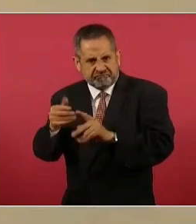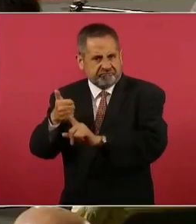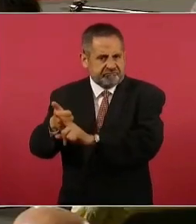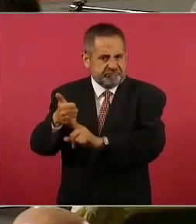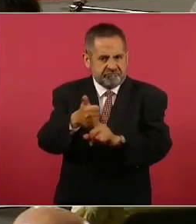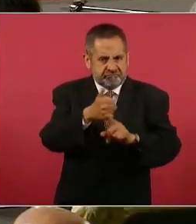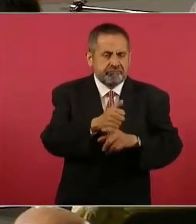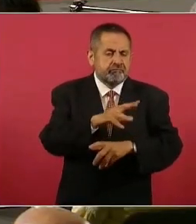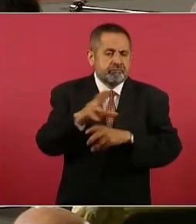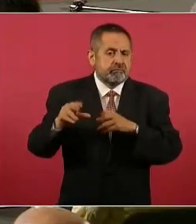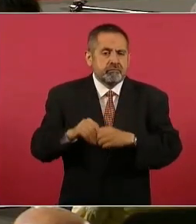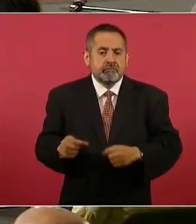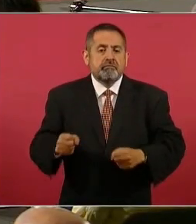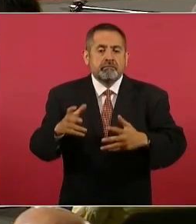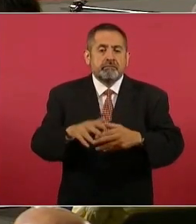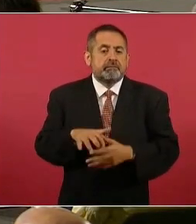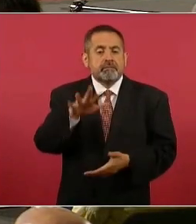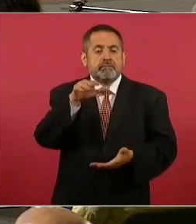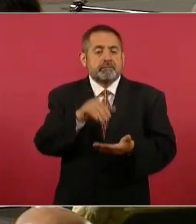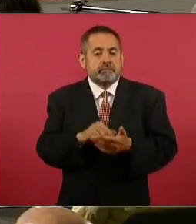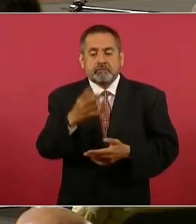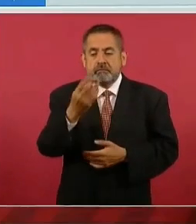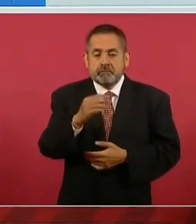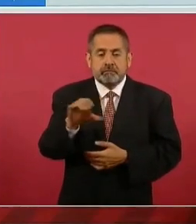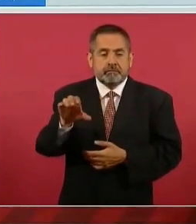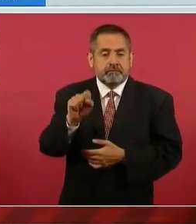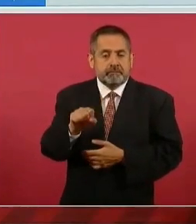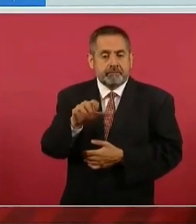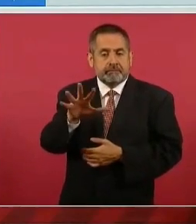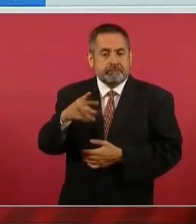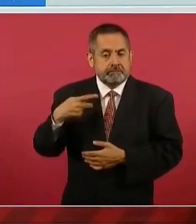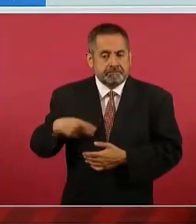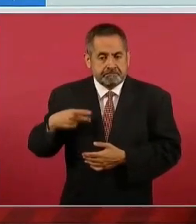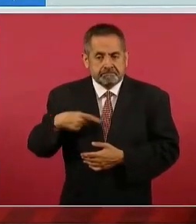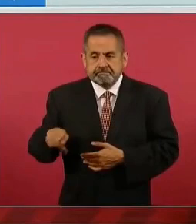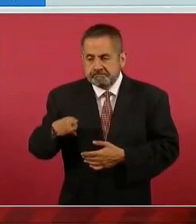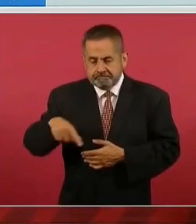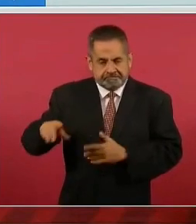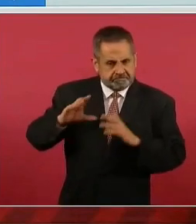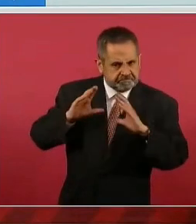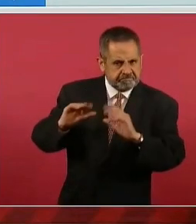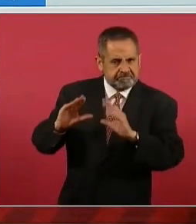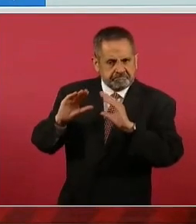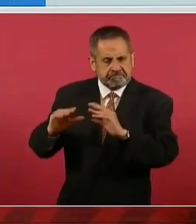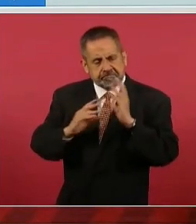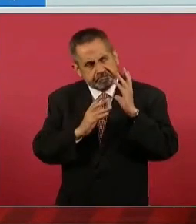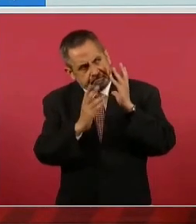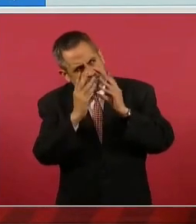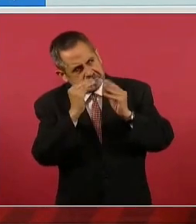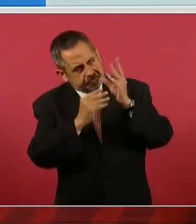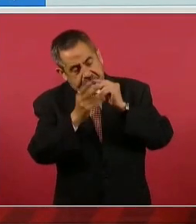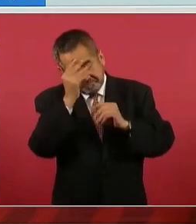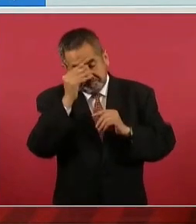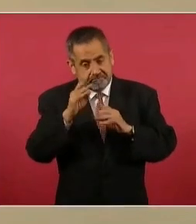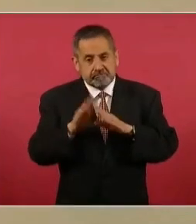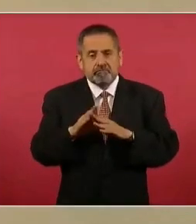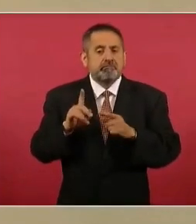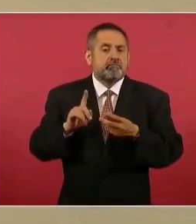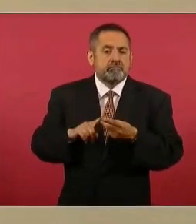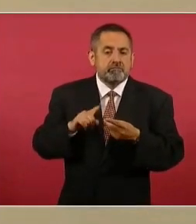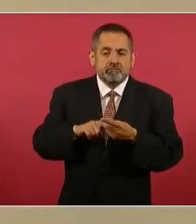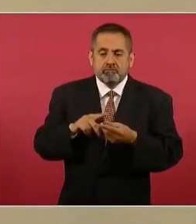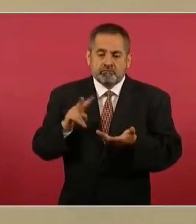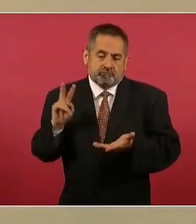tenemos actualmente cinco mil 965 elementos y reciben esta capacitación tanto a nivel